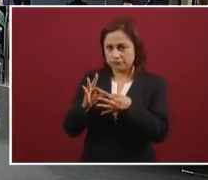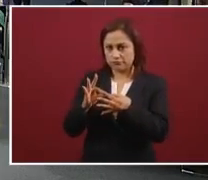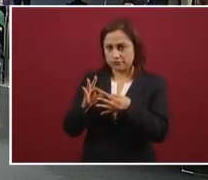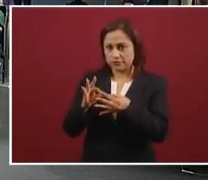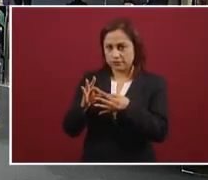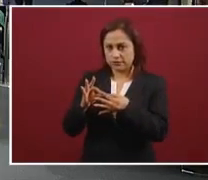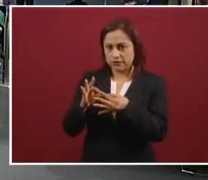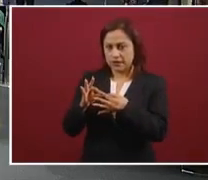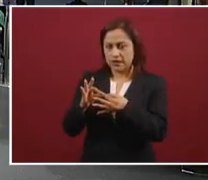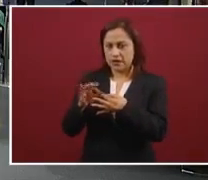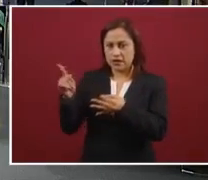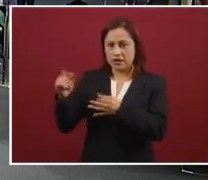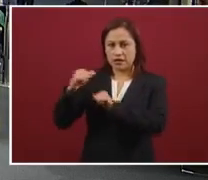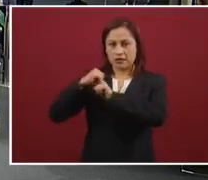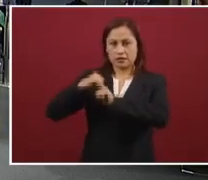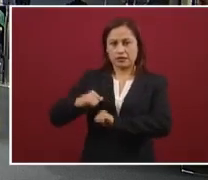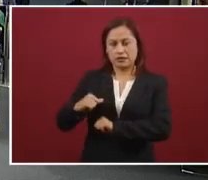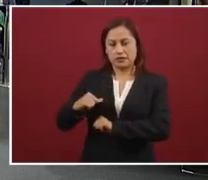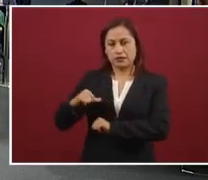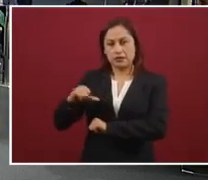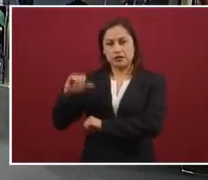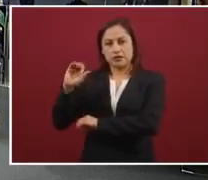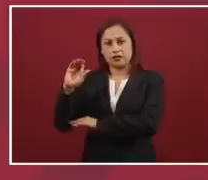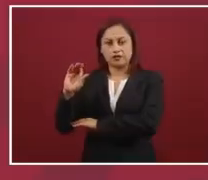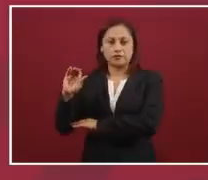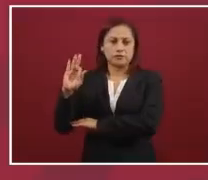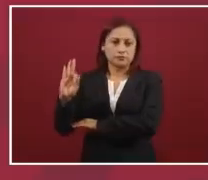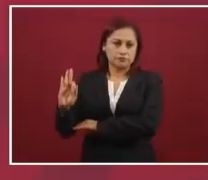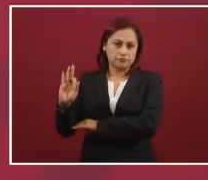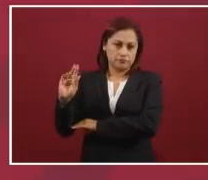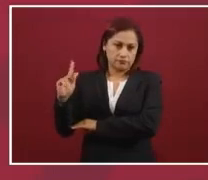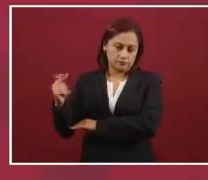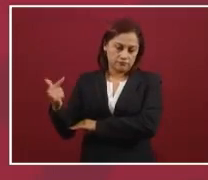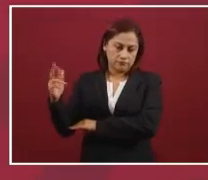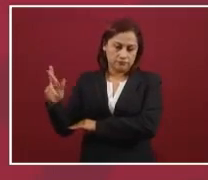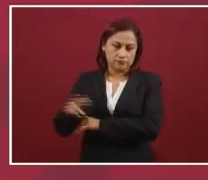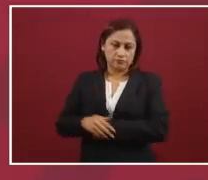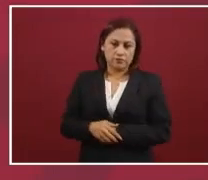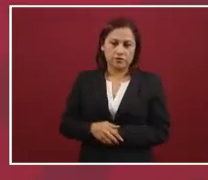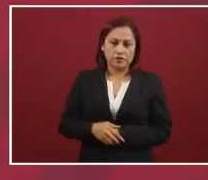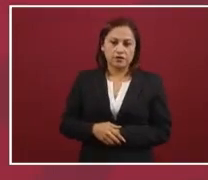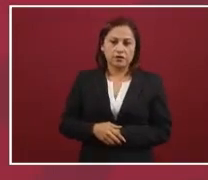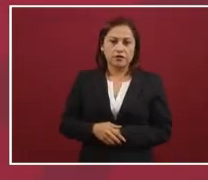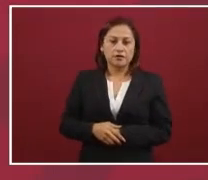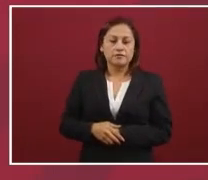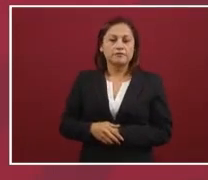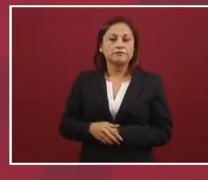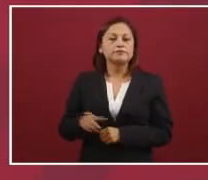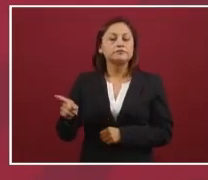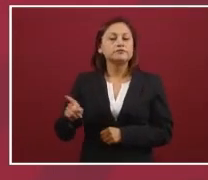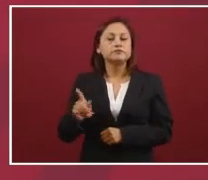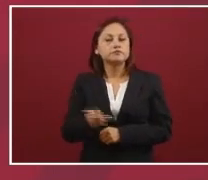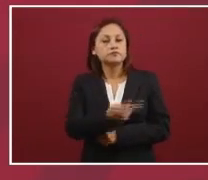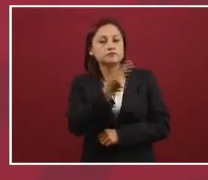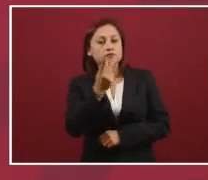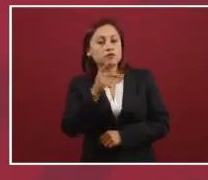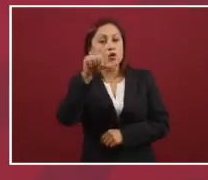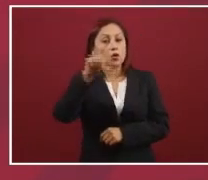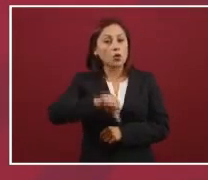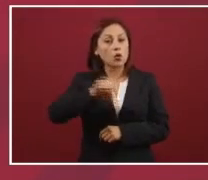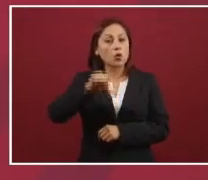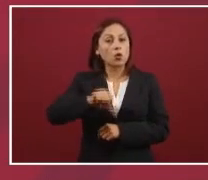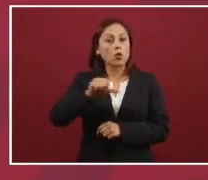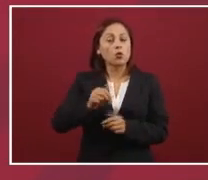secretaria de la Función Pública. Ella les va a dar toda la información sobre esto. Y otros dos temas, presidente. Hoy se confirma que el Tren México-Toluca va